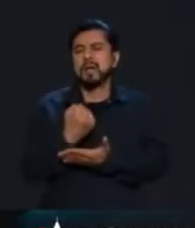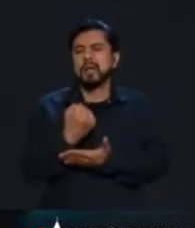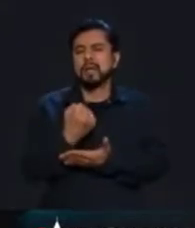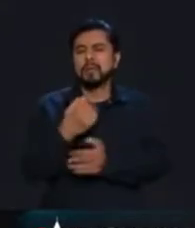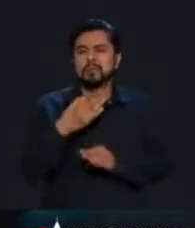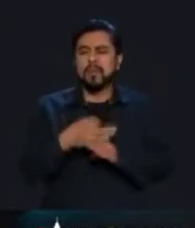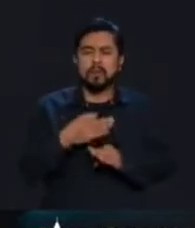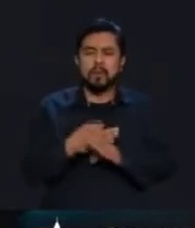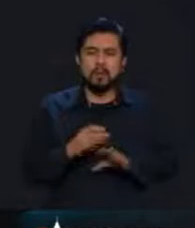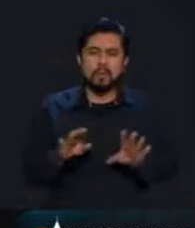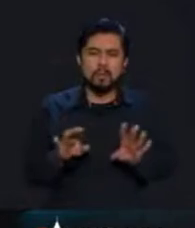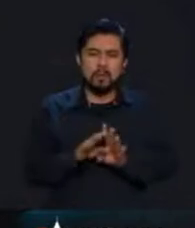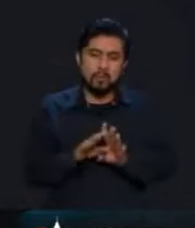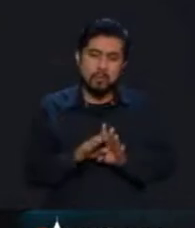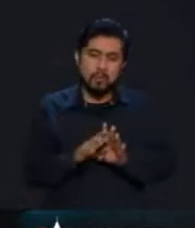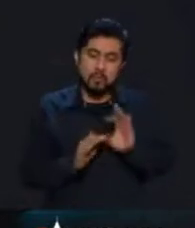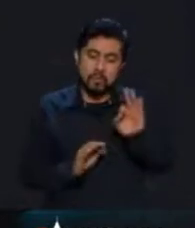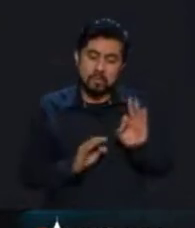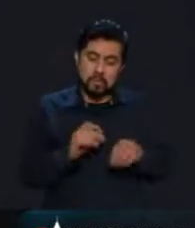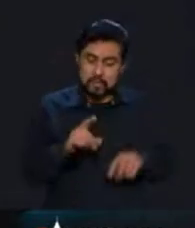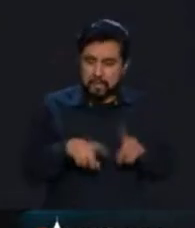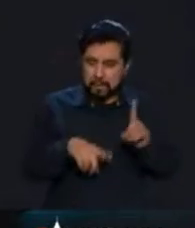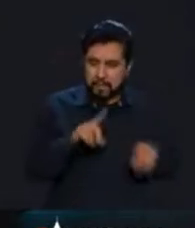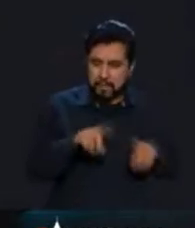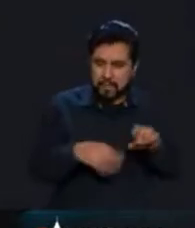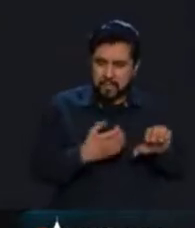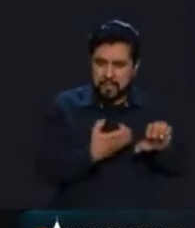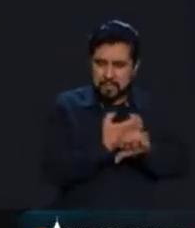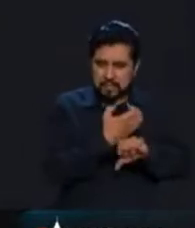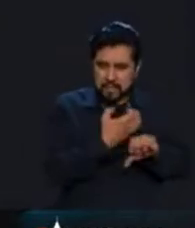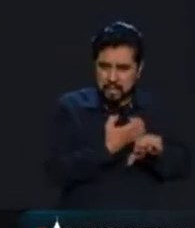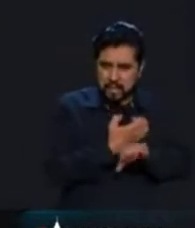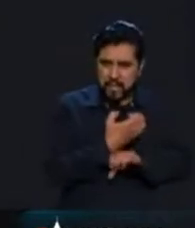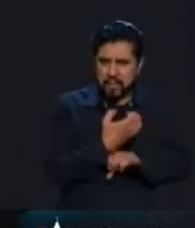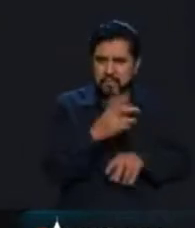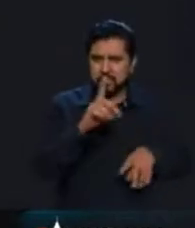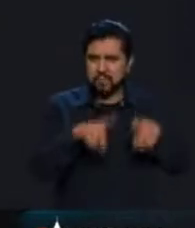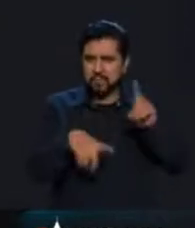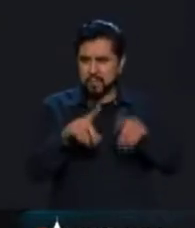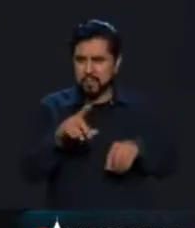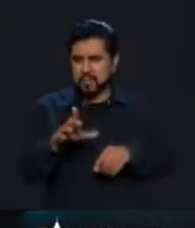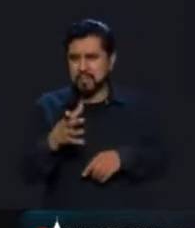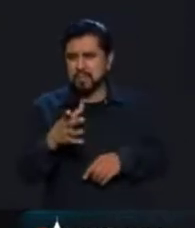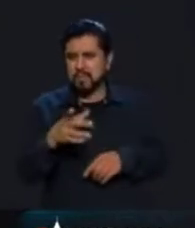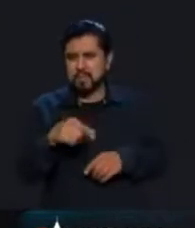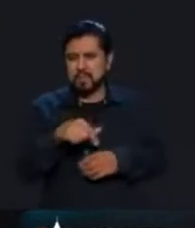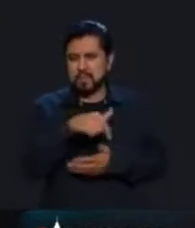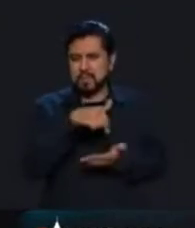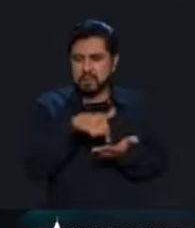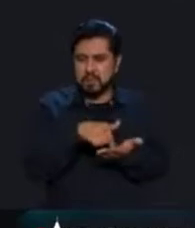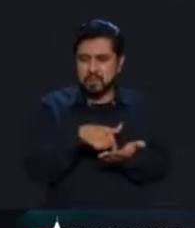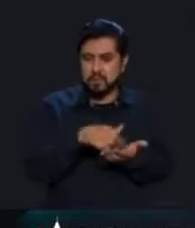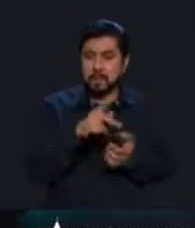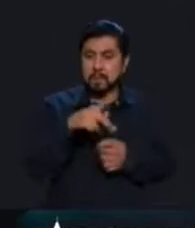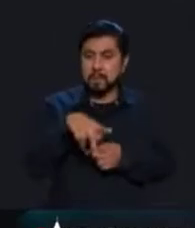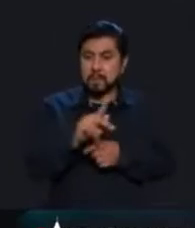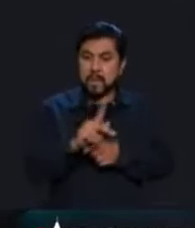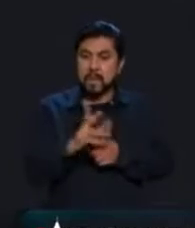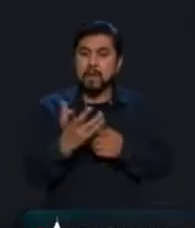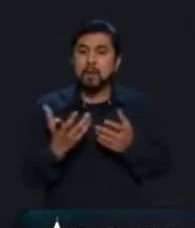cerrada. Depende del estado, depende de la elección, pero en realidad la movilización del